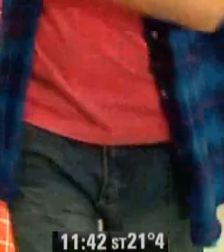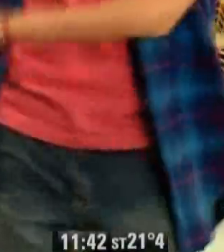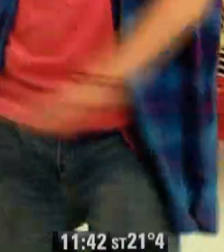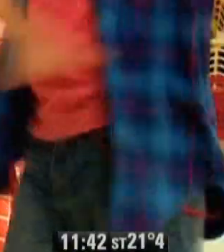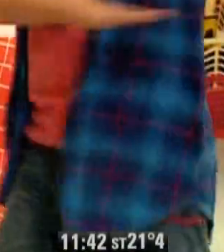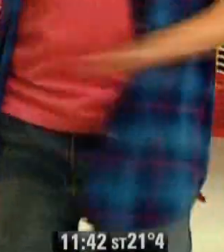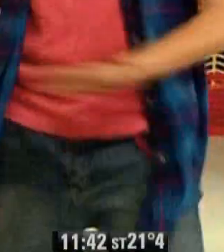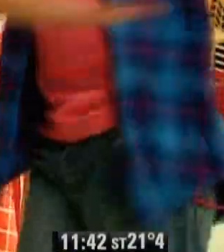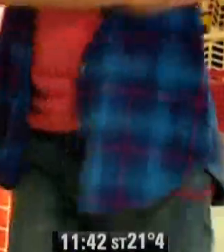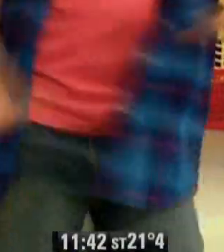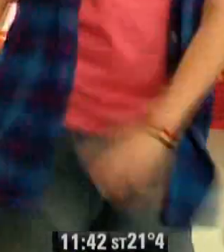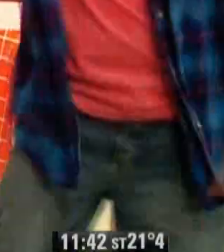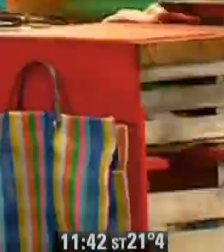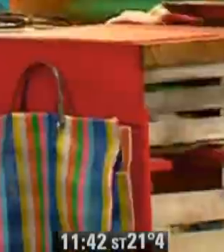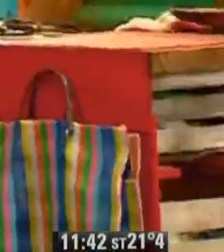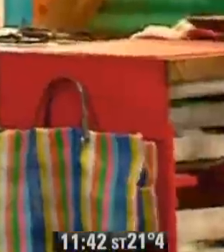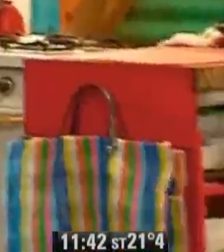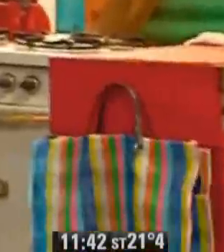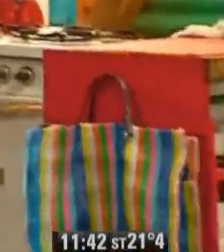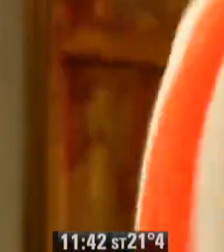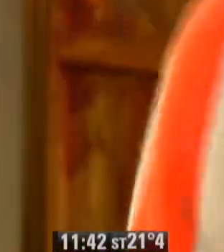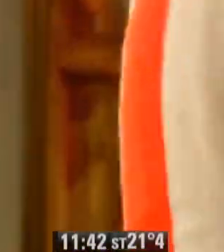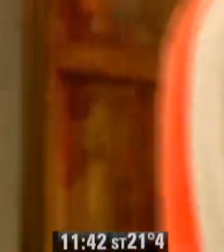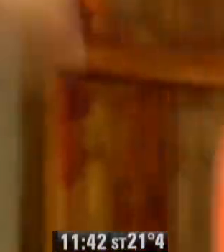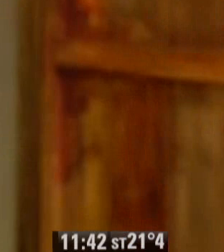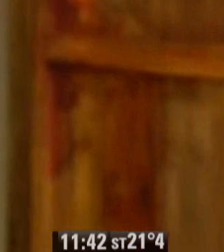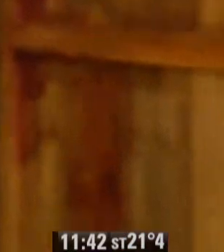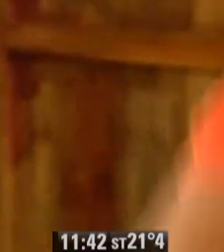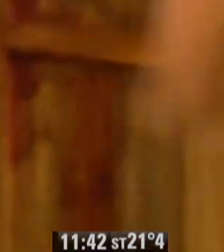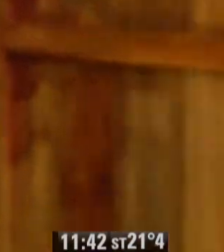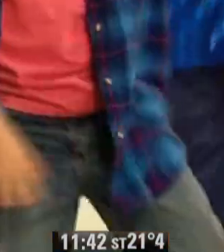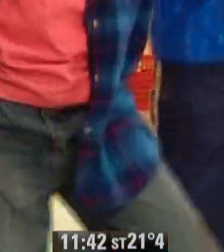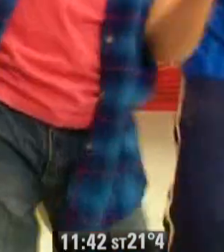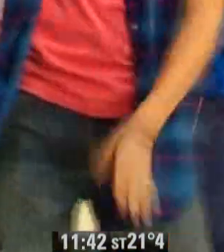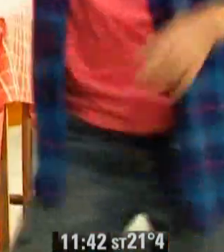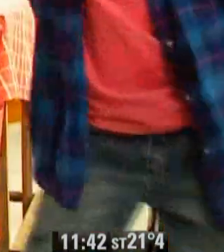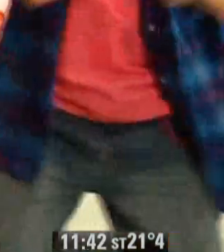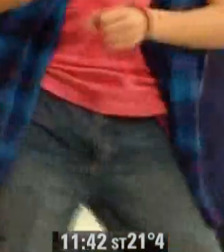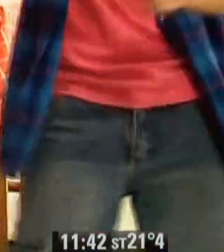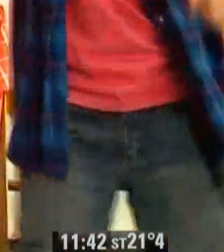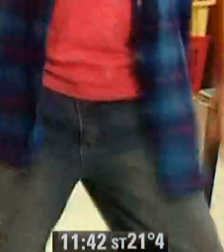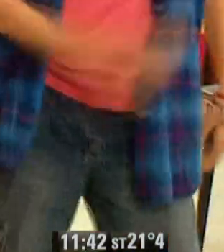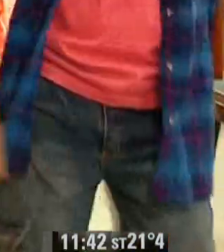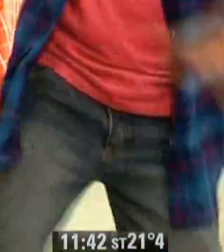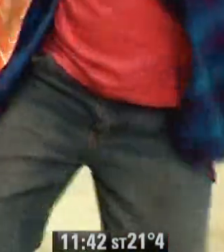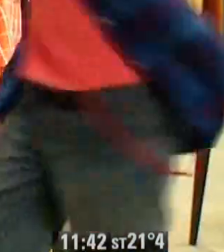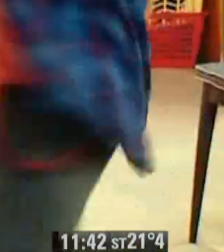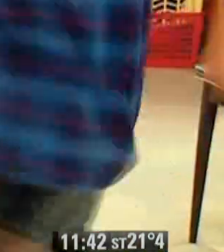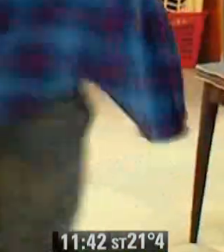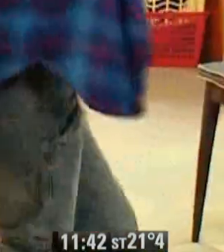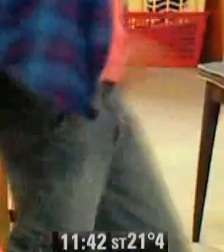Un poquitito de sal y agregarle un poco de esto, un poco de aquello y un poco de todo lo demás